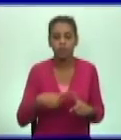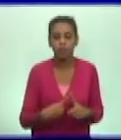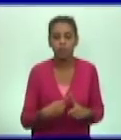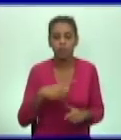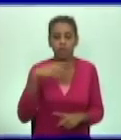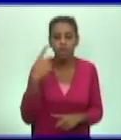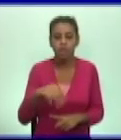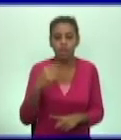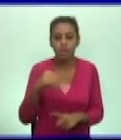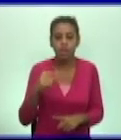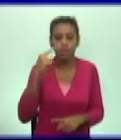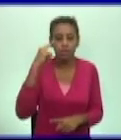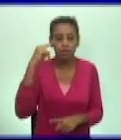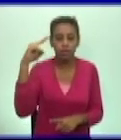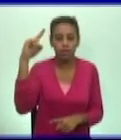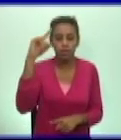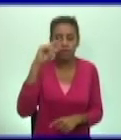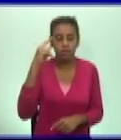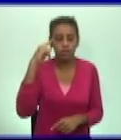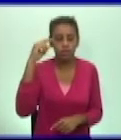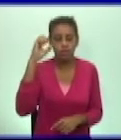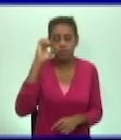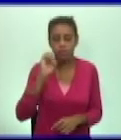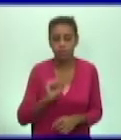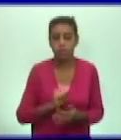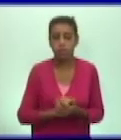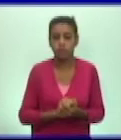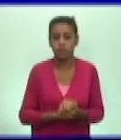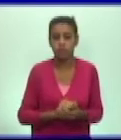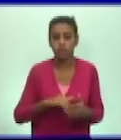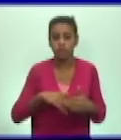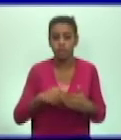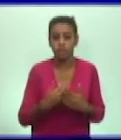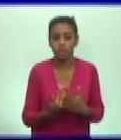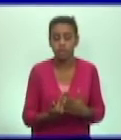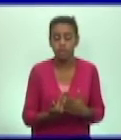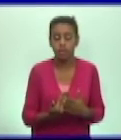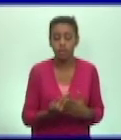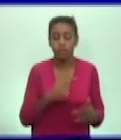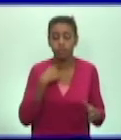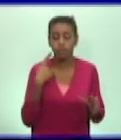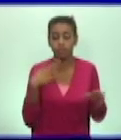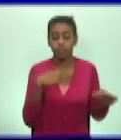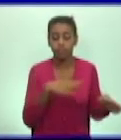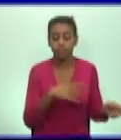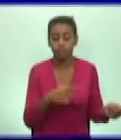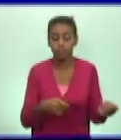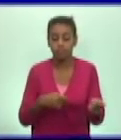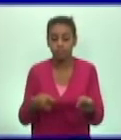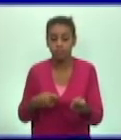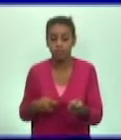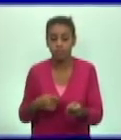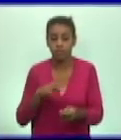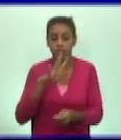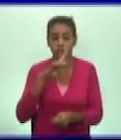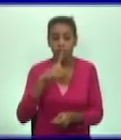enemigo de Vietnam. De tal manera que el día que lo asesinaron, el 14 de octubre de 1964,